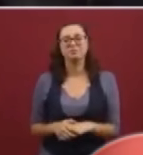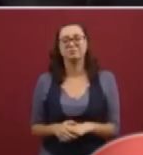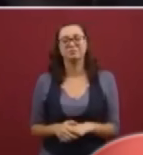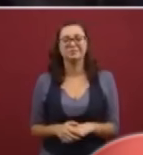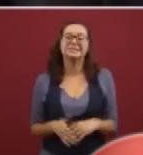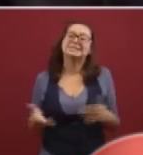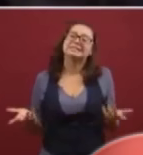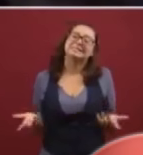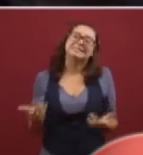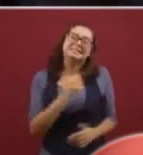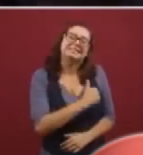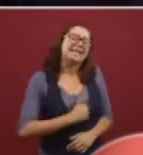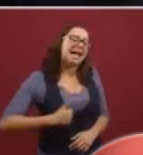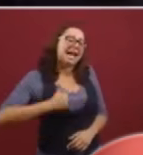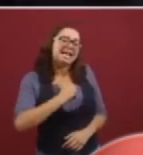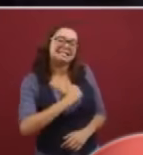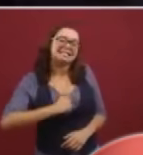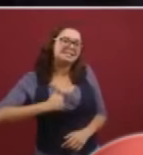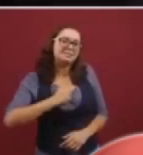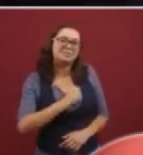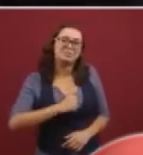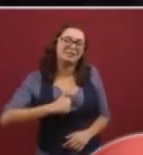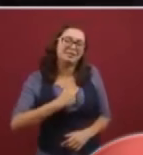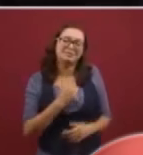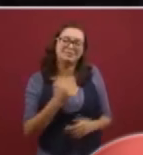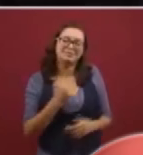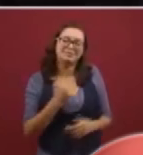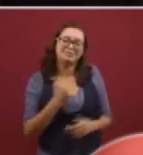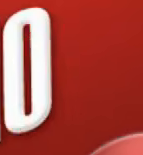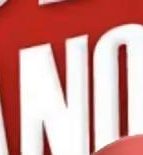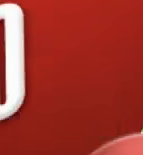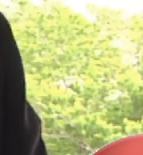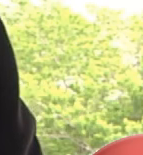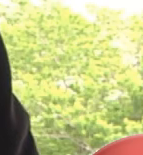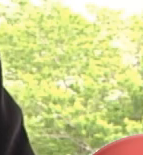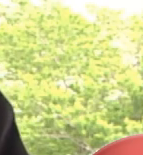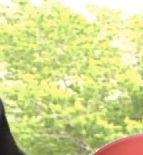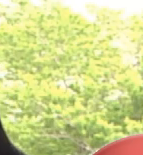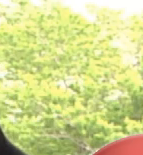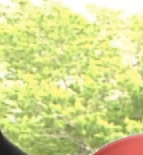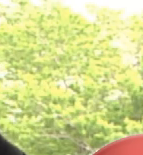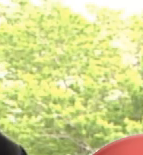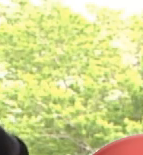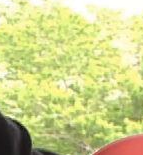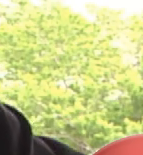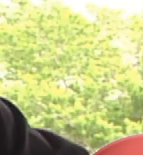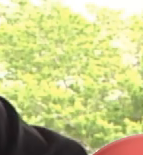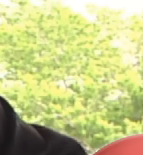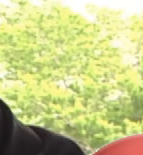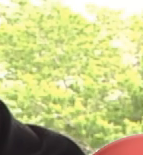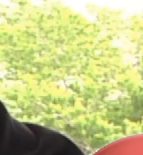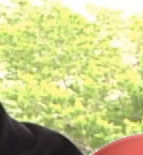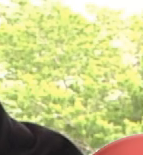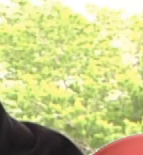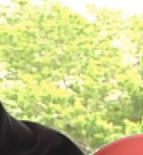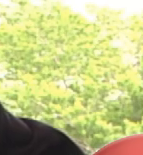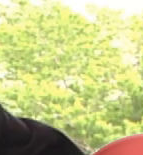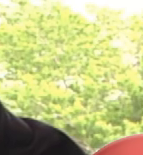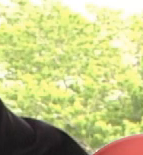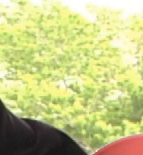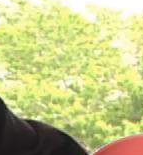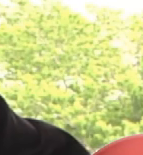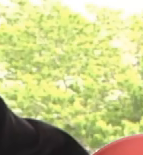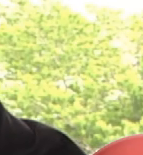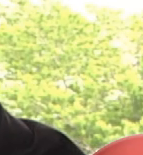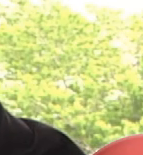les funcionó. Así lo dijo el presidente Andrés Manuel López Obrador. Se está